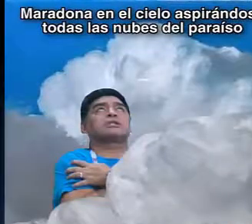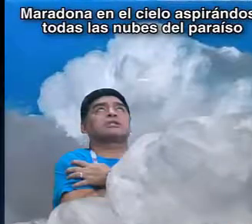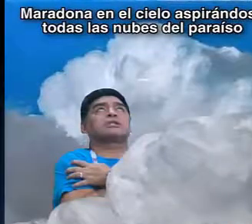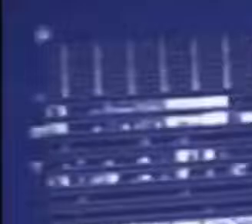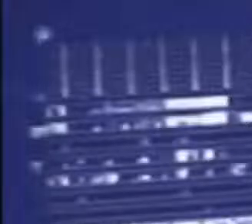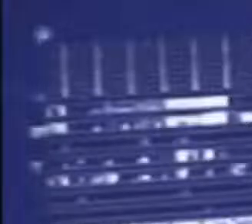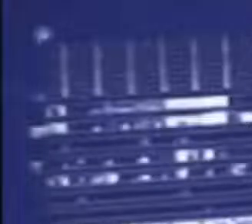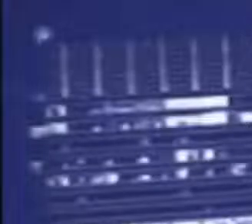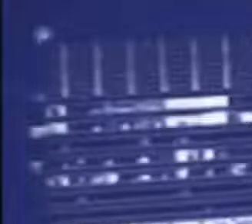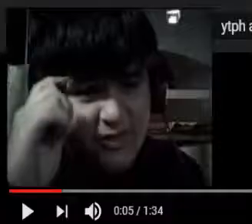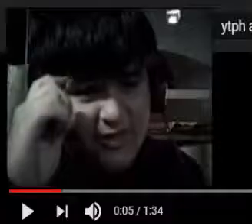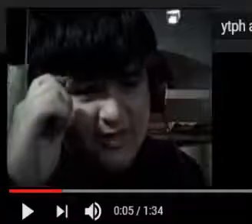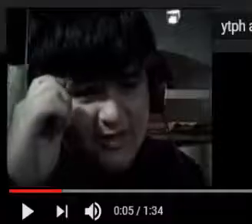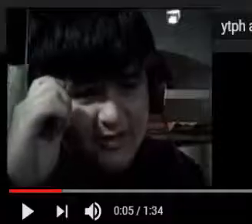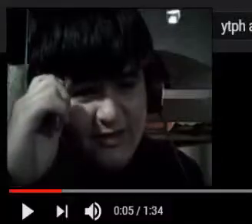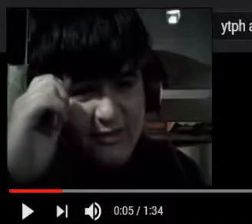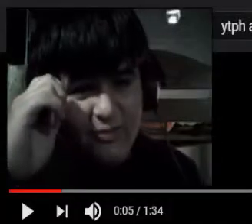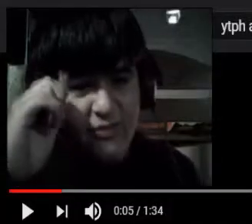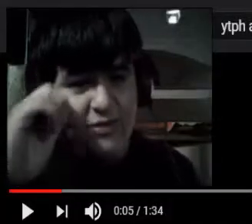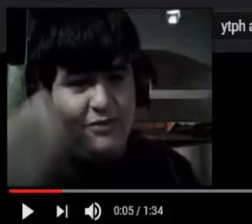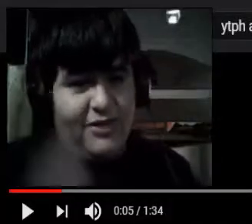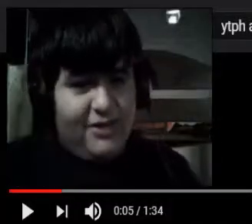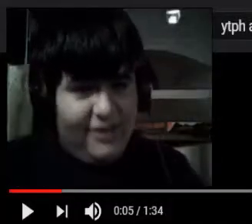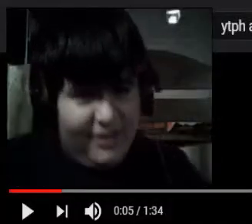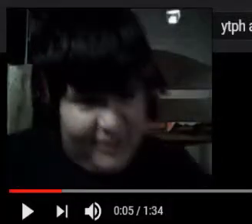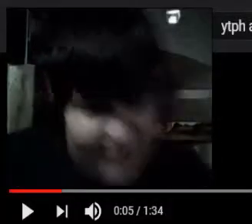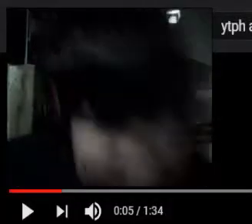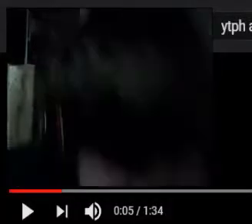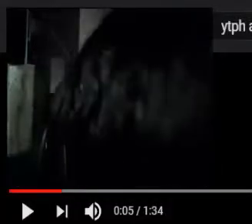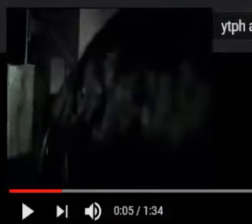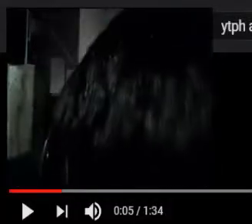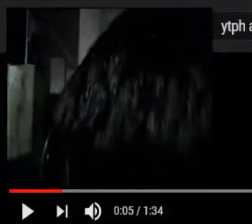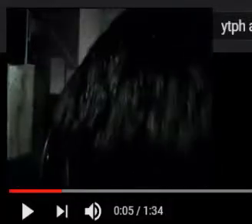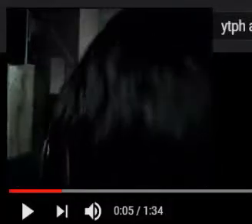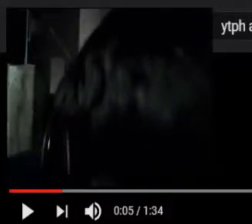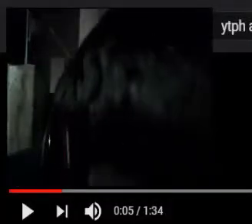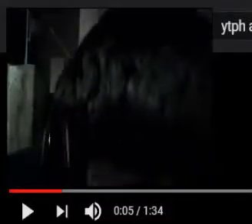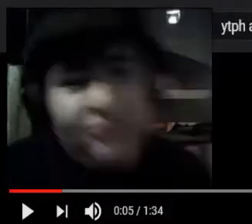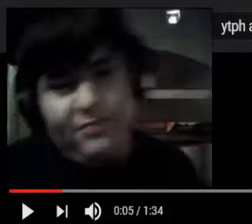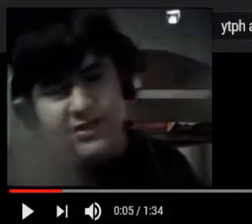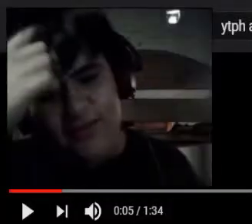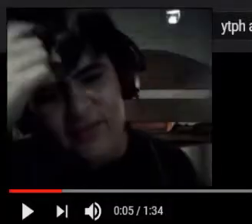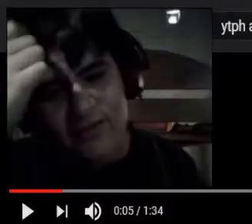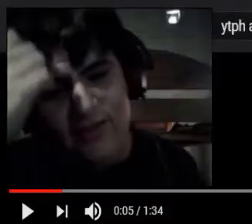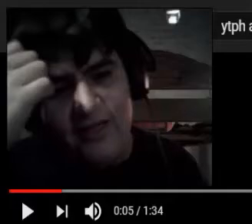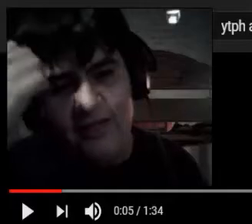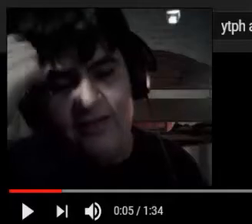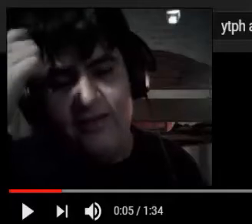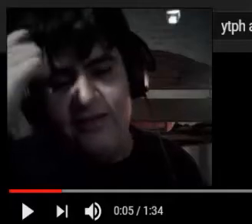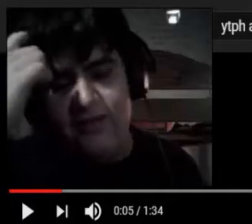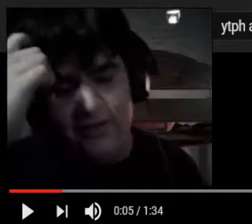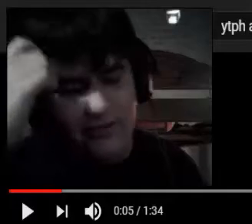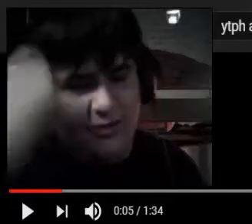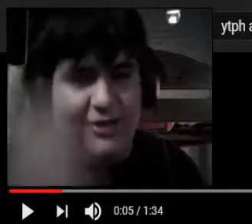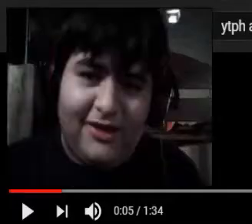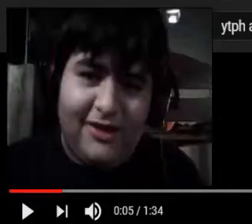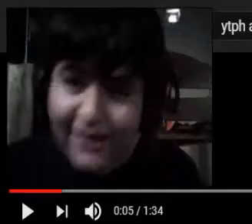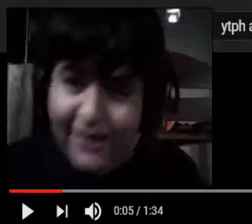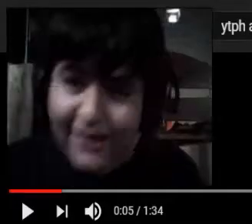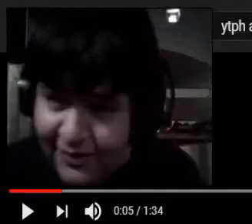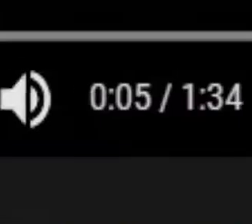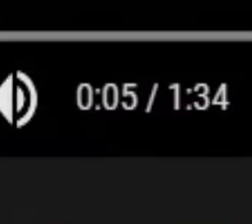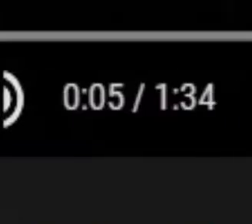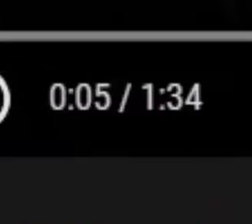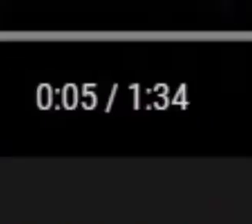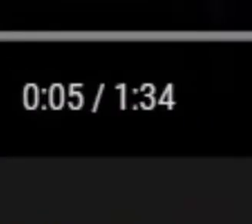De los barcos. Le va gustando. Alberto Fernando, que acá dice el título. Voy a dejar los videos originales en la descripción. Acá ya te